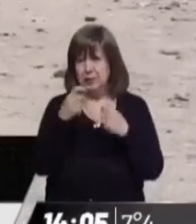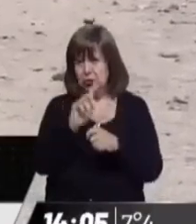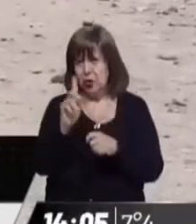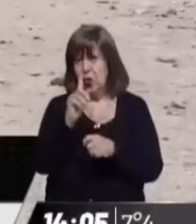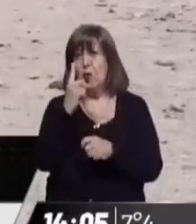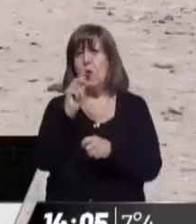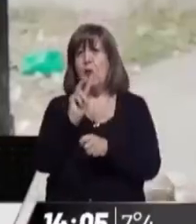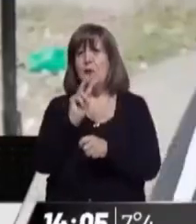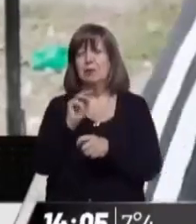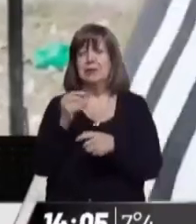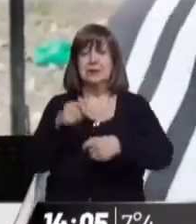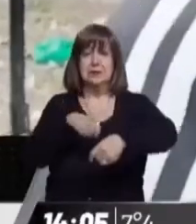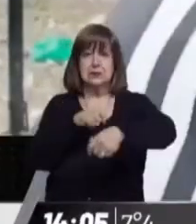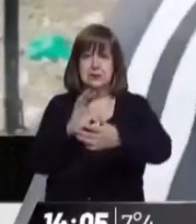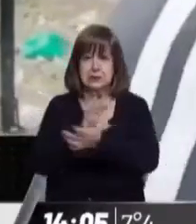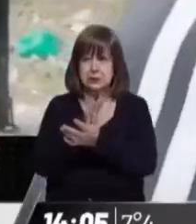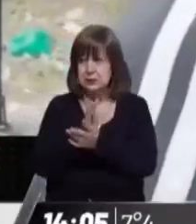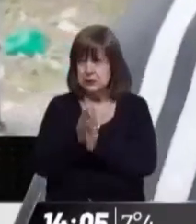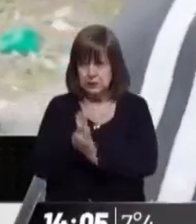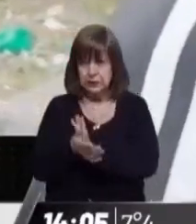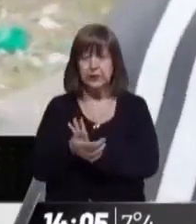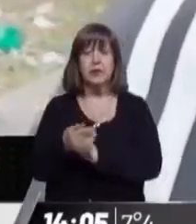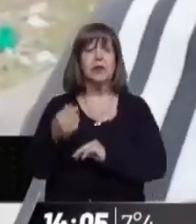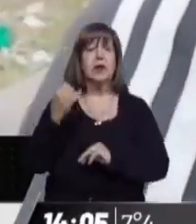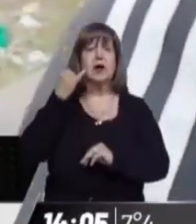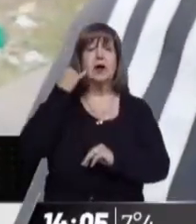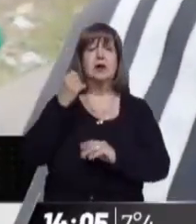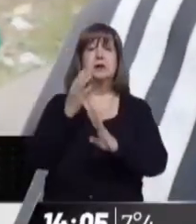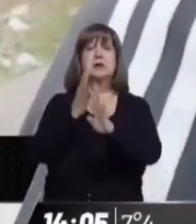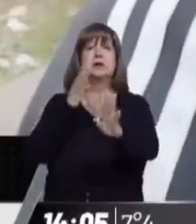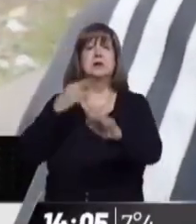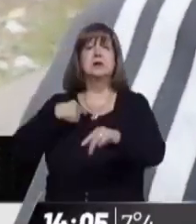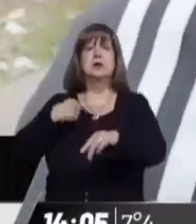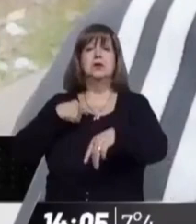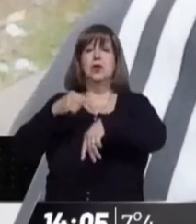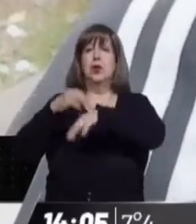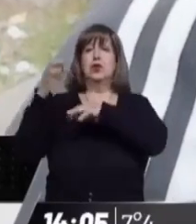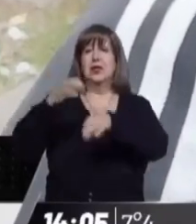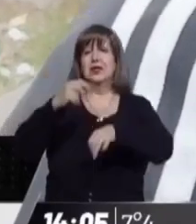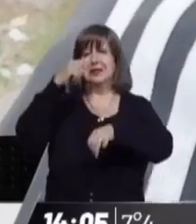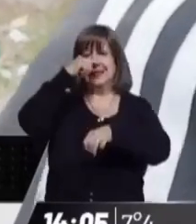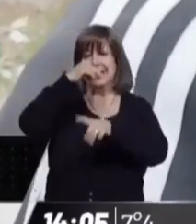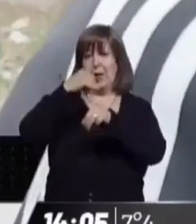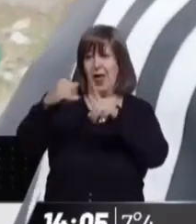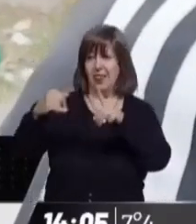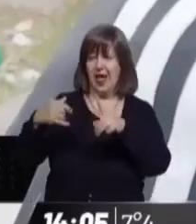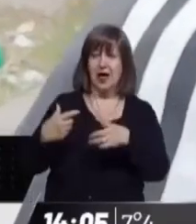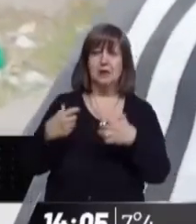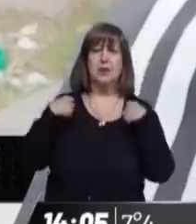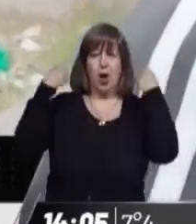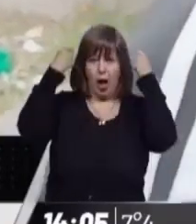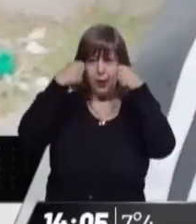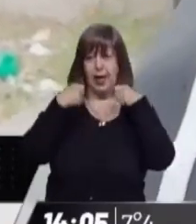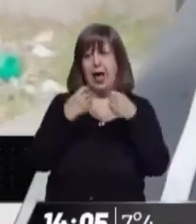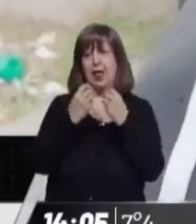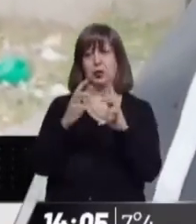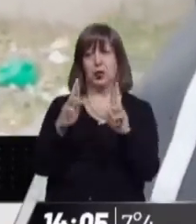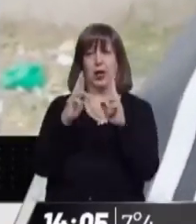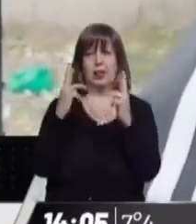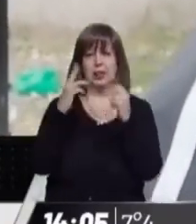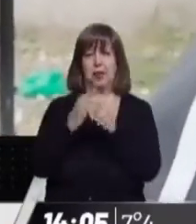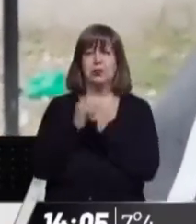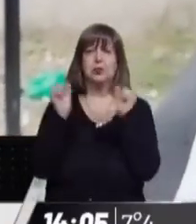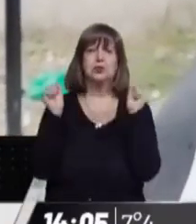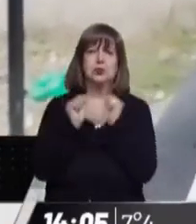Después no tenemos que comer. ¿Larga la espera? Muy larga, de las 7:30 que estoy. Pues ha venido abrigadita, por suerte. Sí. Está